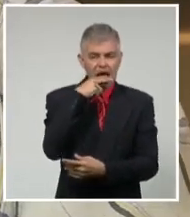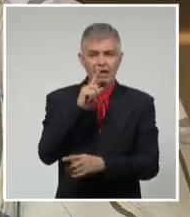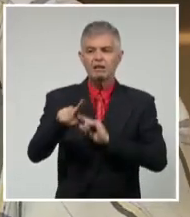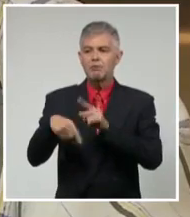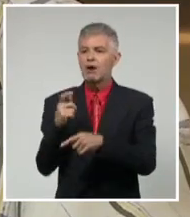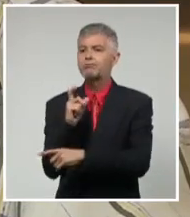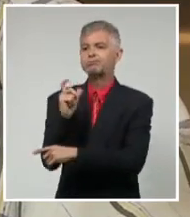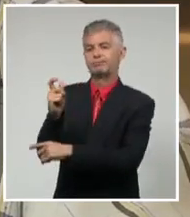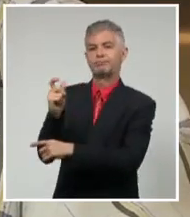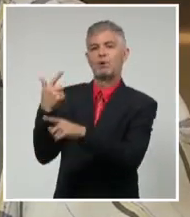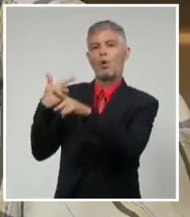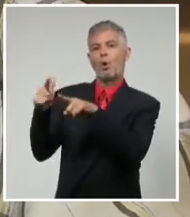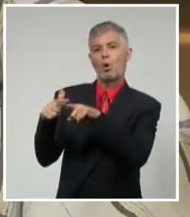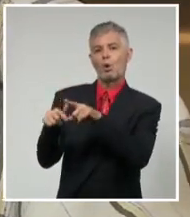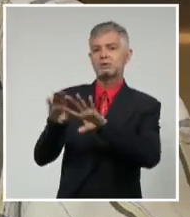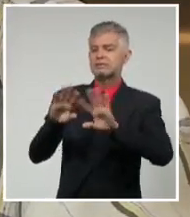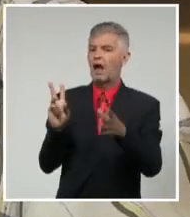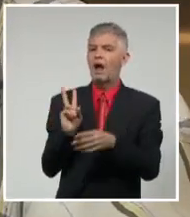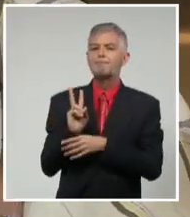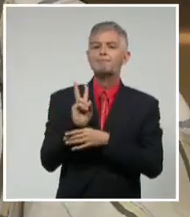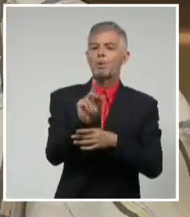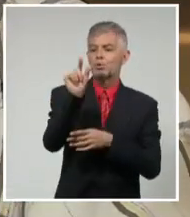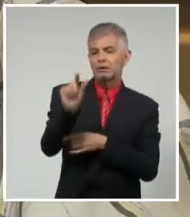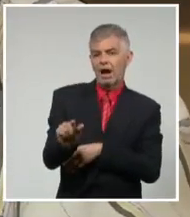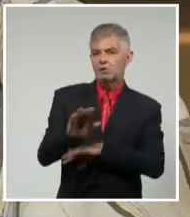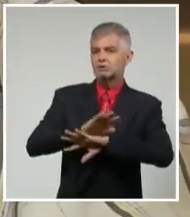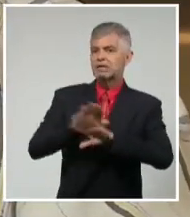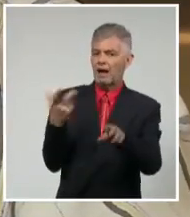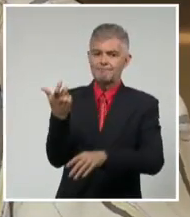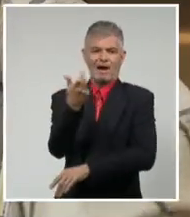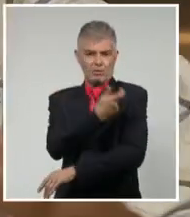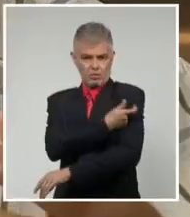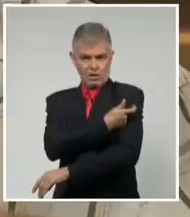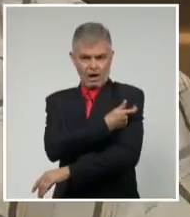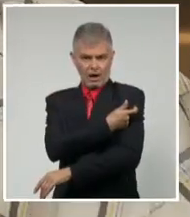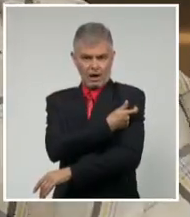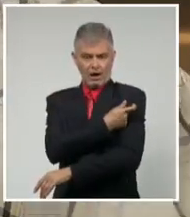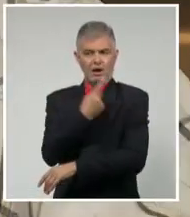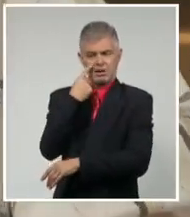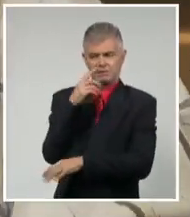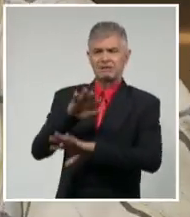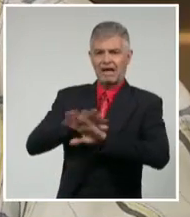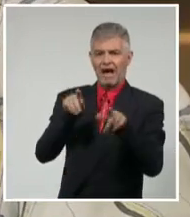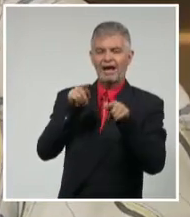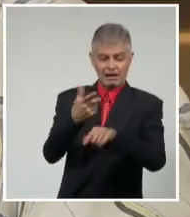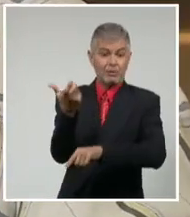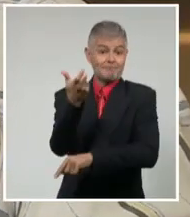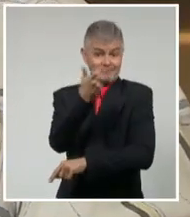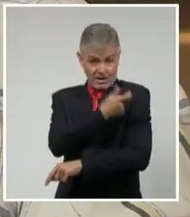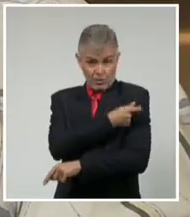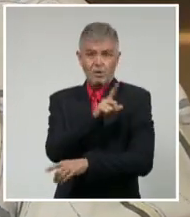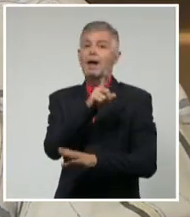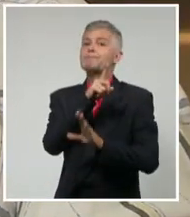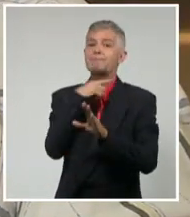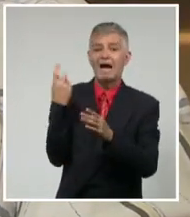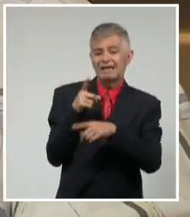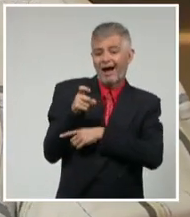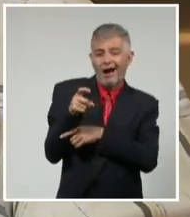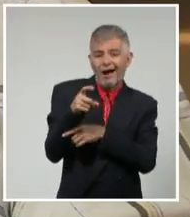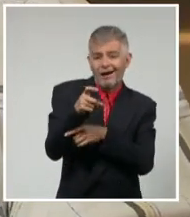voluntarios estaban vacunados, tenían anticuerpos, ya sabíamos que esos anticuerpos mataban el meningococo porque lo habíamos demostrado en el laboratorio. Y